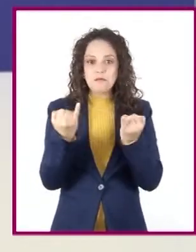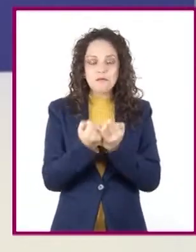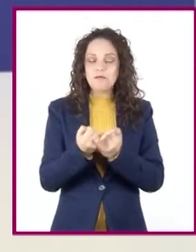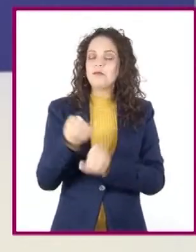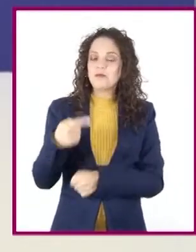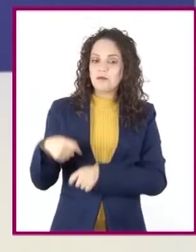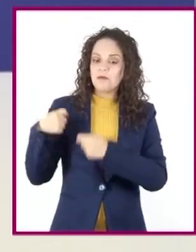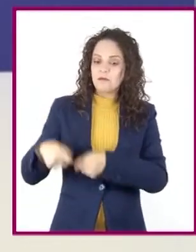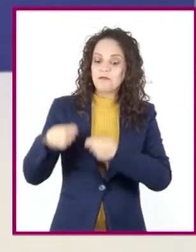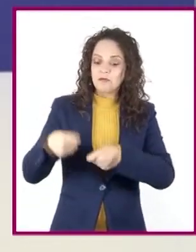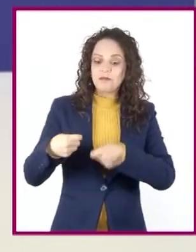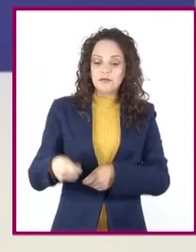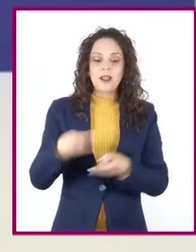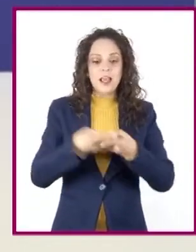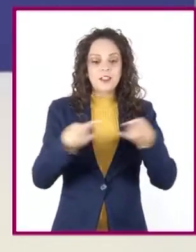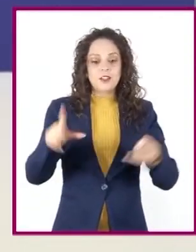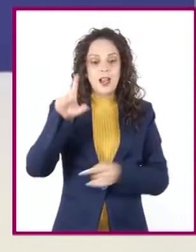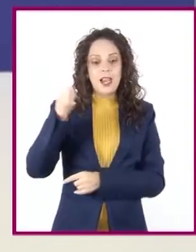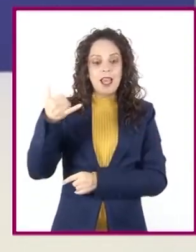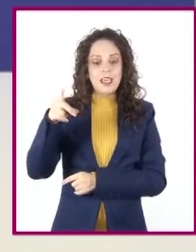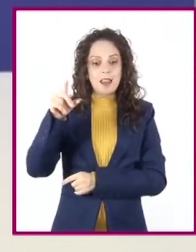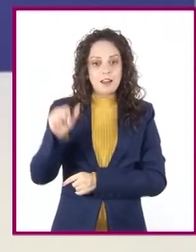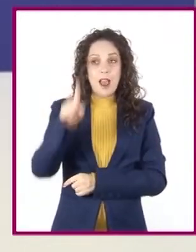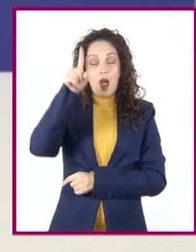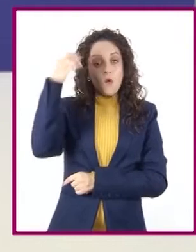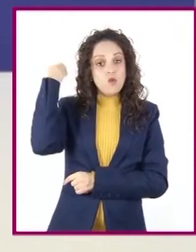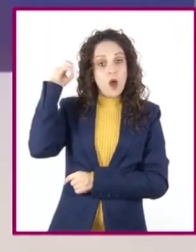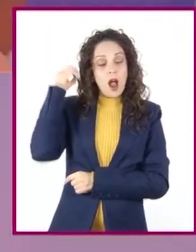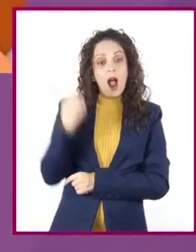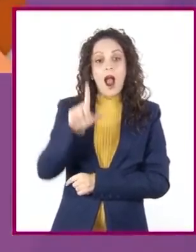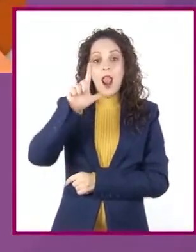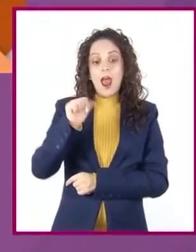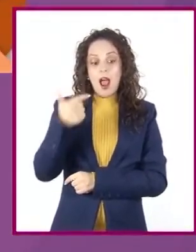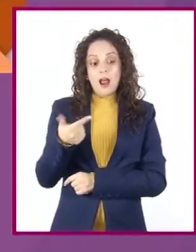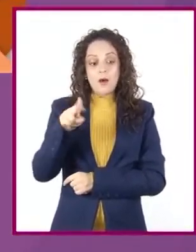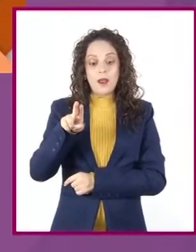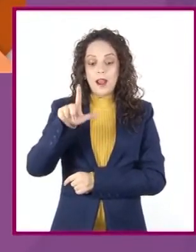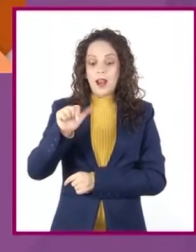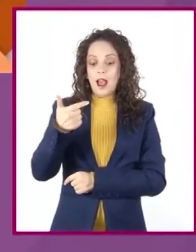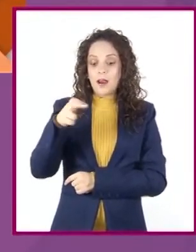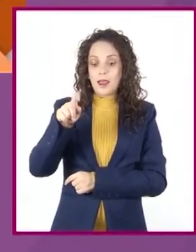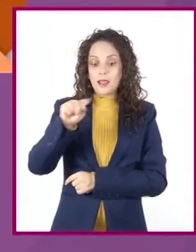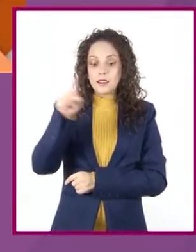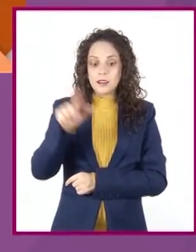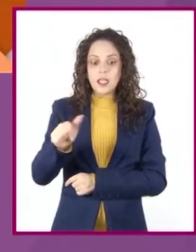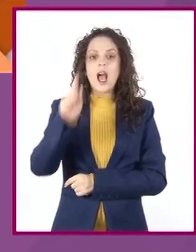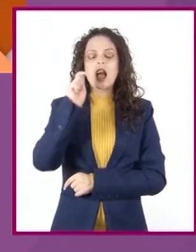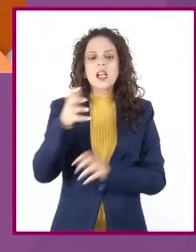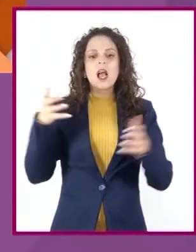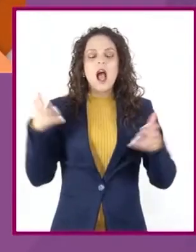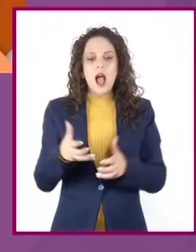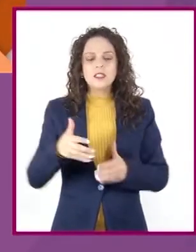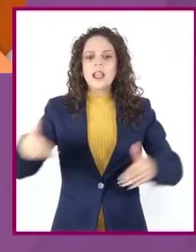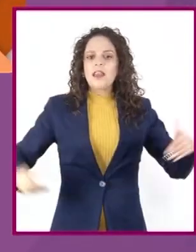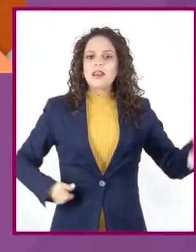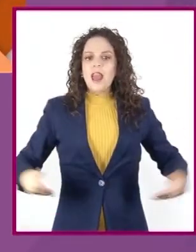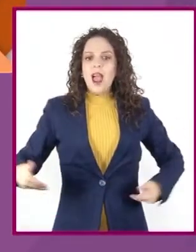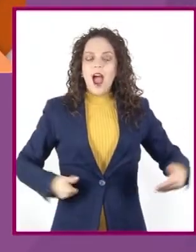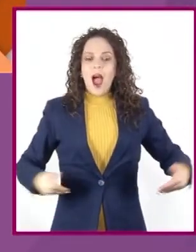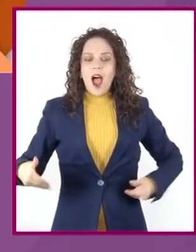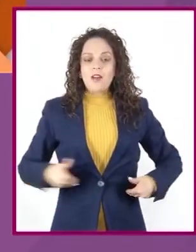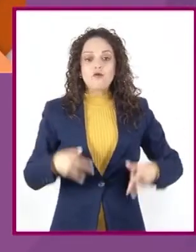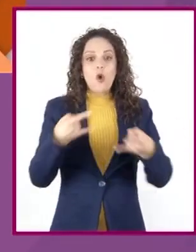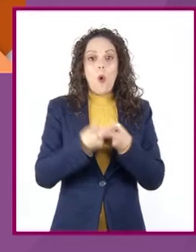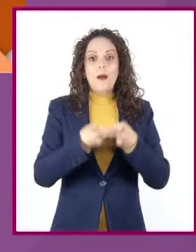Guelaguetza, celebrada en el estado de Oaxaca, se realiza anualmente una representación teatral de la historia de